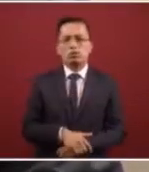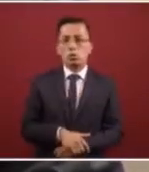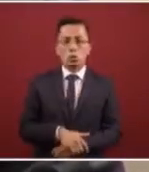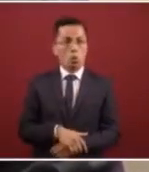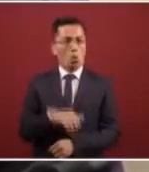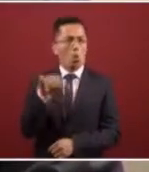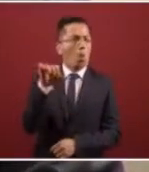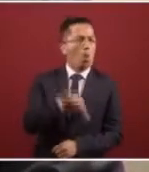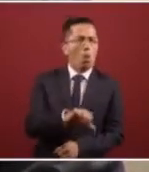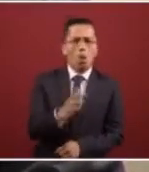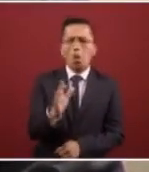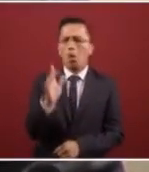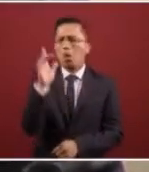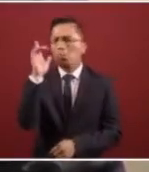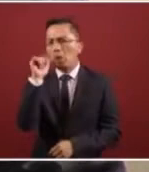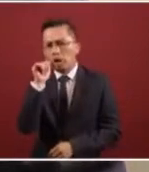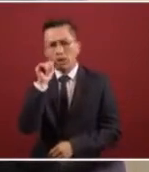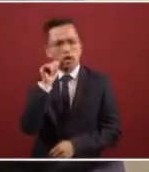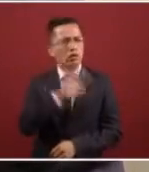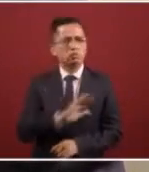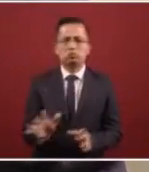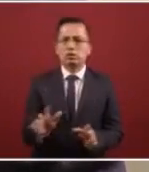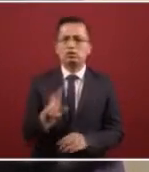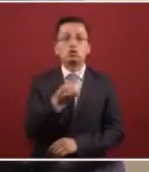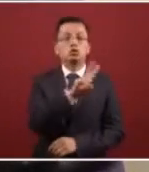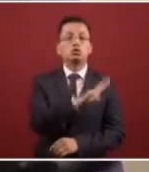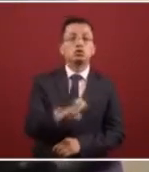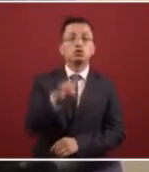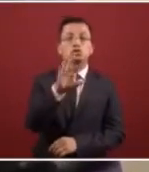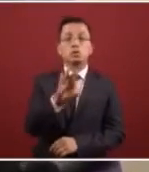hoy, mañana, los 240,000 pesos.